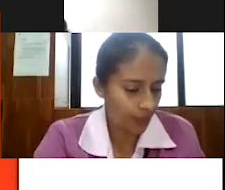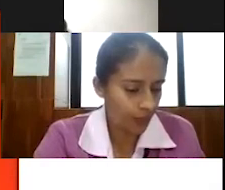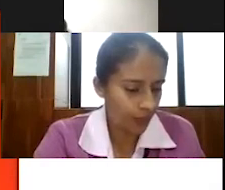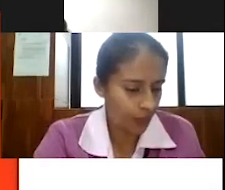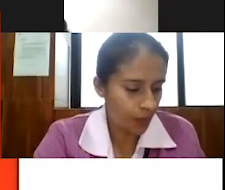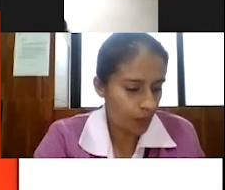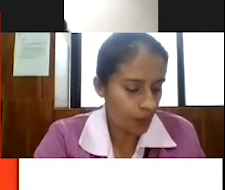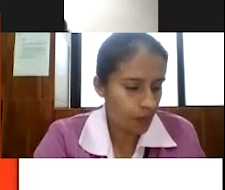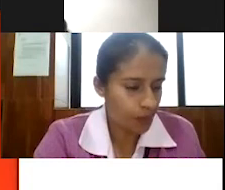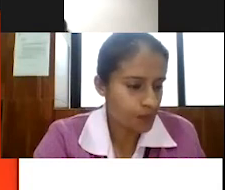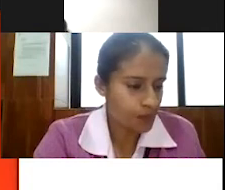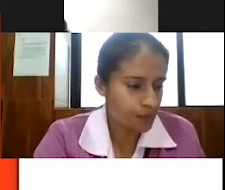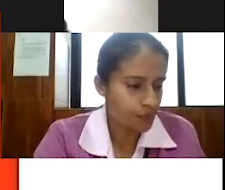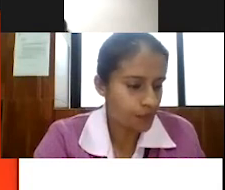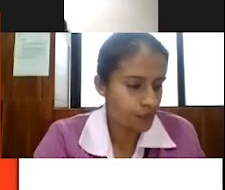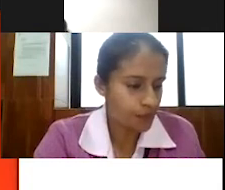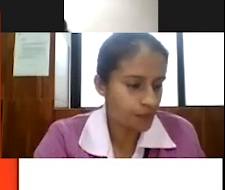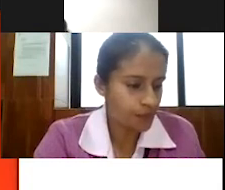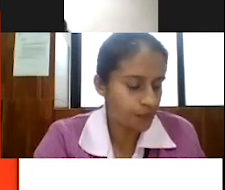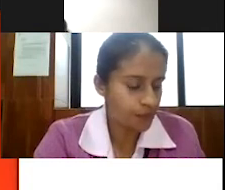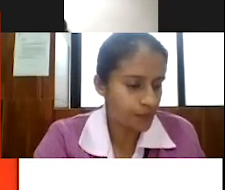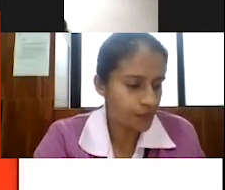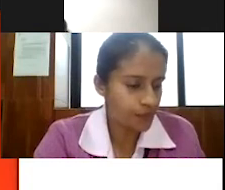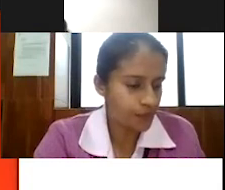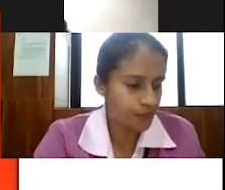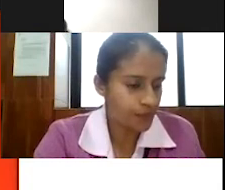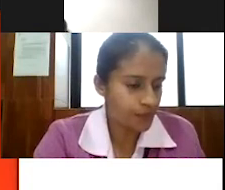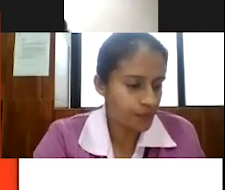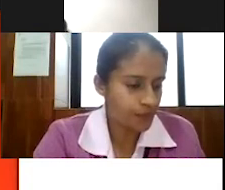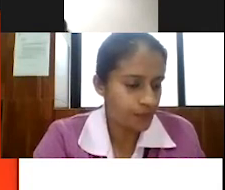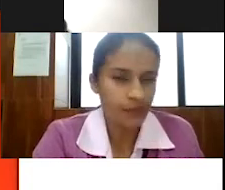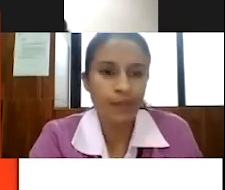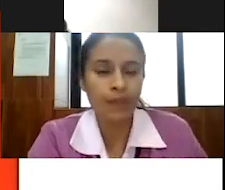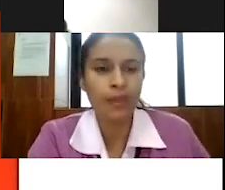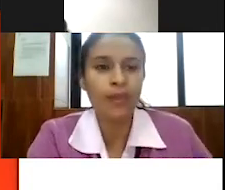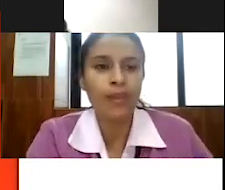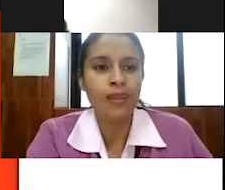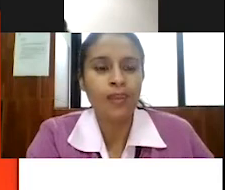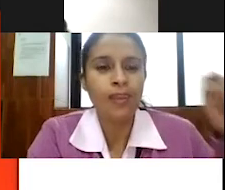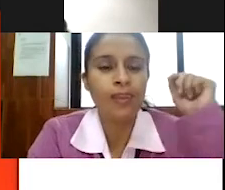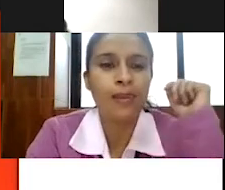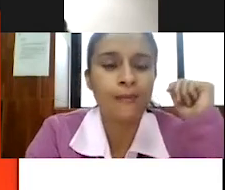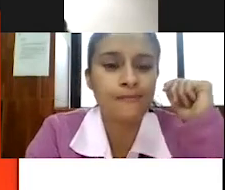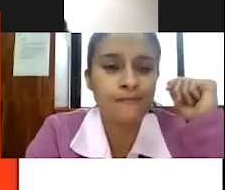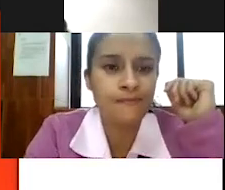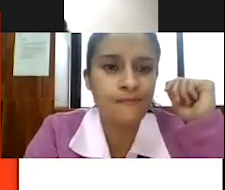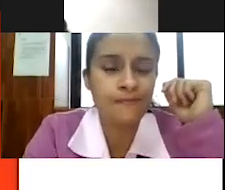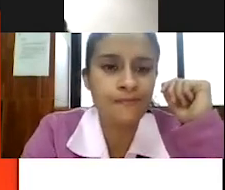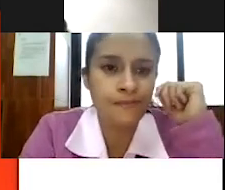Ahora bien, les tengo otro cuestionamiento. El RCP que acabamos de ver es para